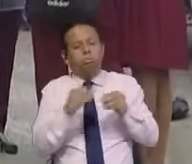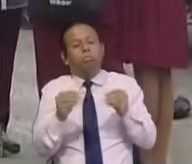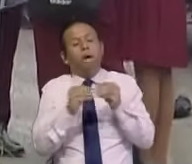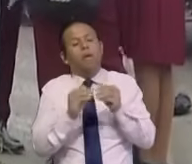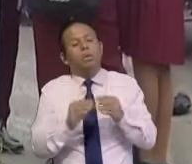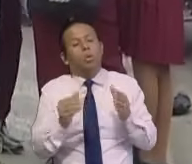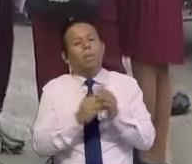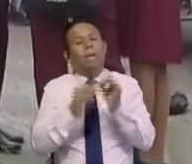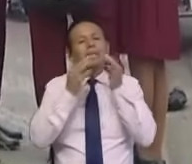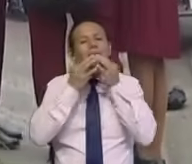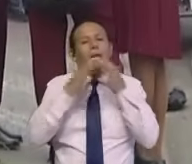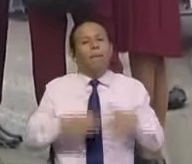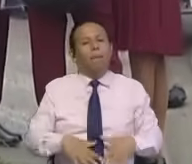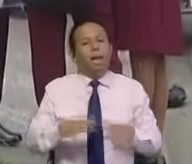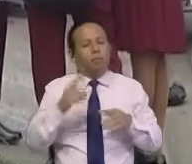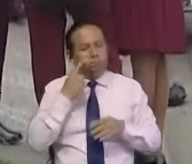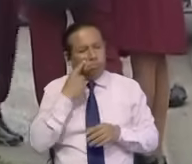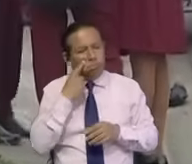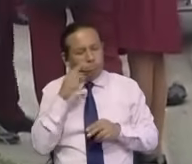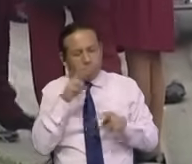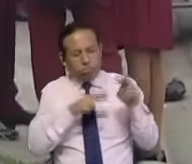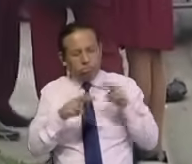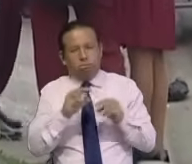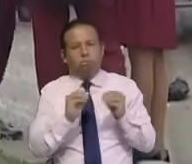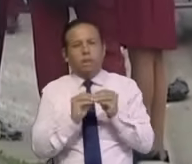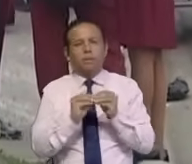sus notas, informó Maite Morán.